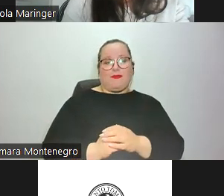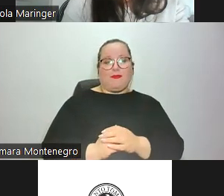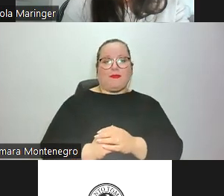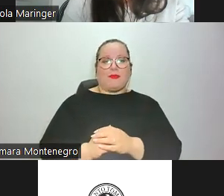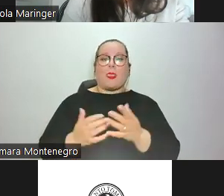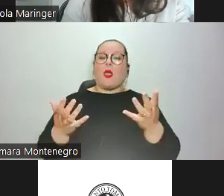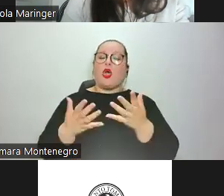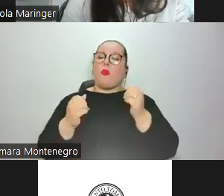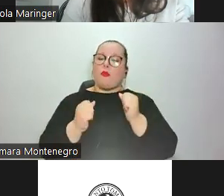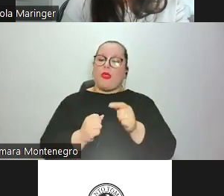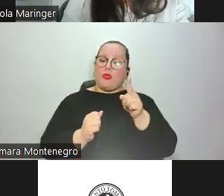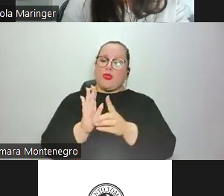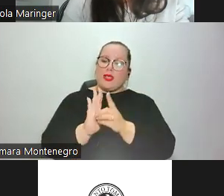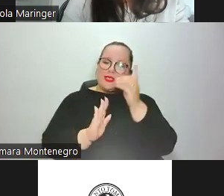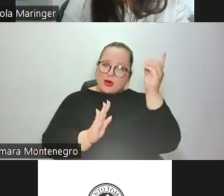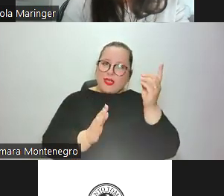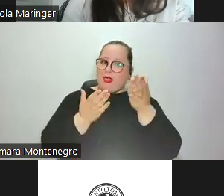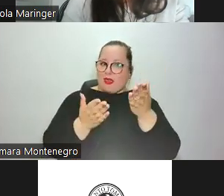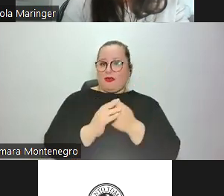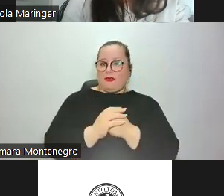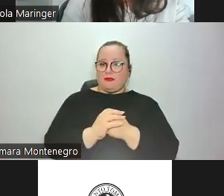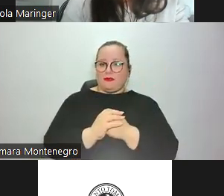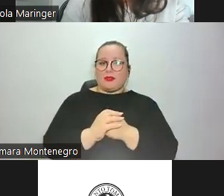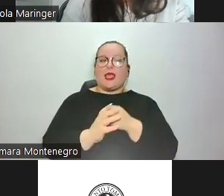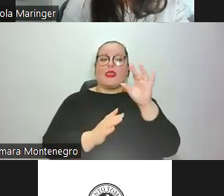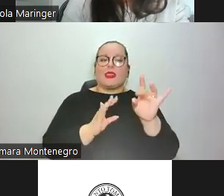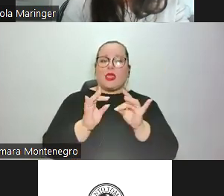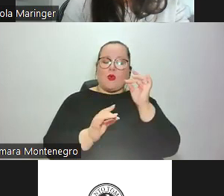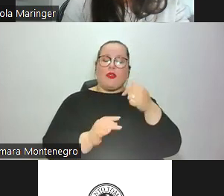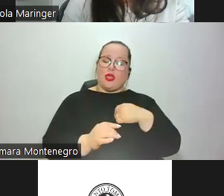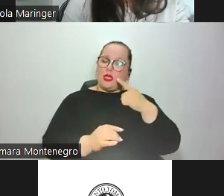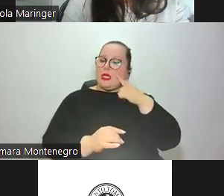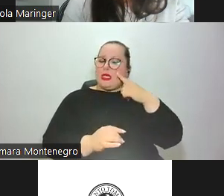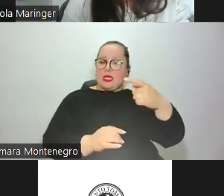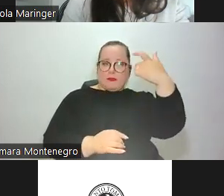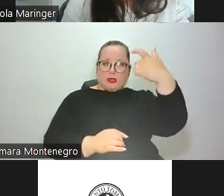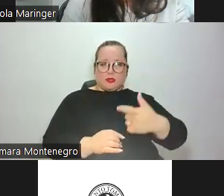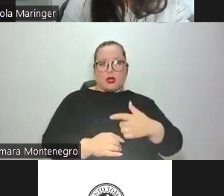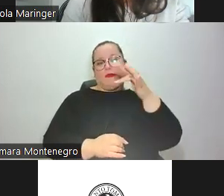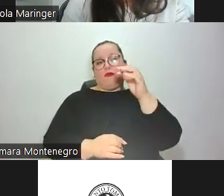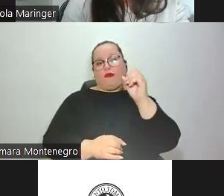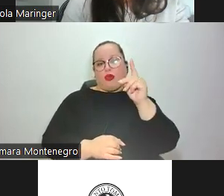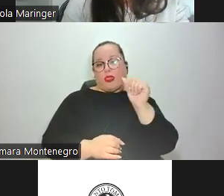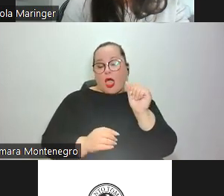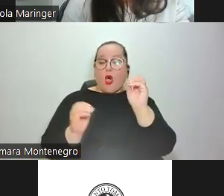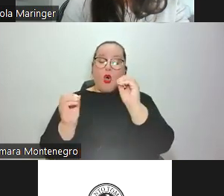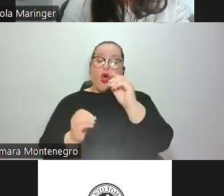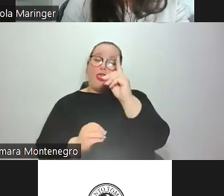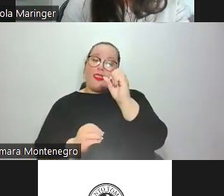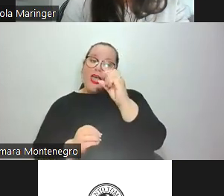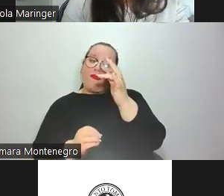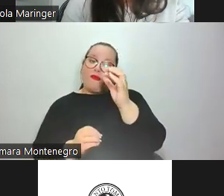puedes entonces ir desarrollando tu propuesta de valor? Descubriendo quién eres, que es el FODA o DAFO, también se llama en otros lados.